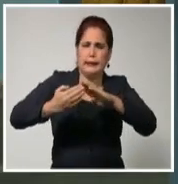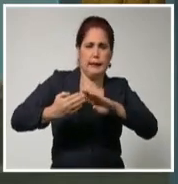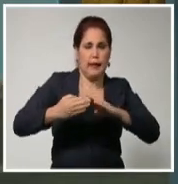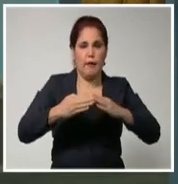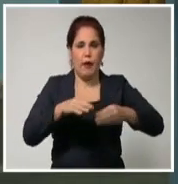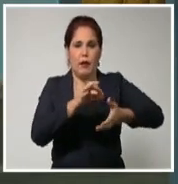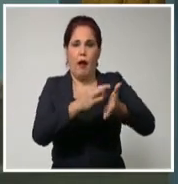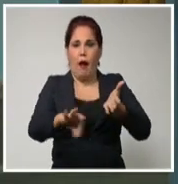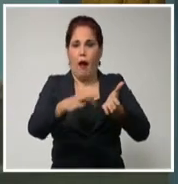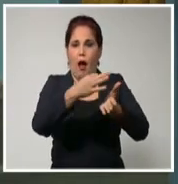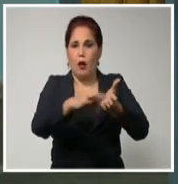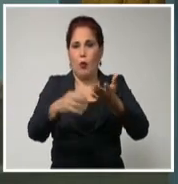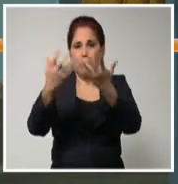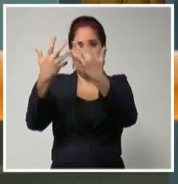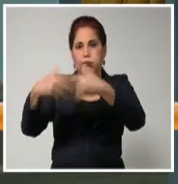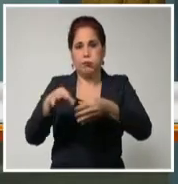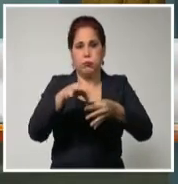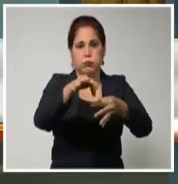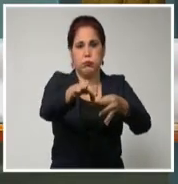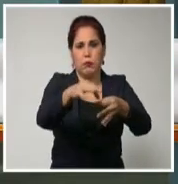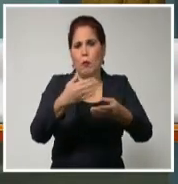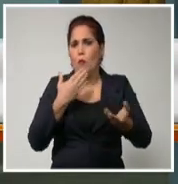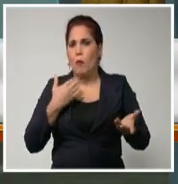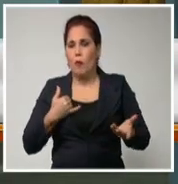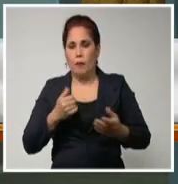arrocera. Hoy nos cuesta